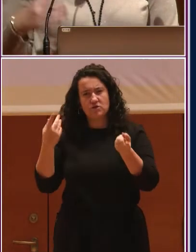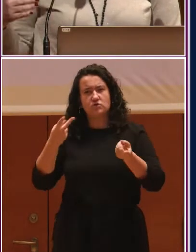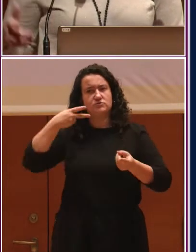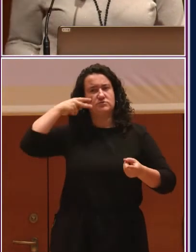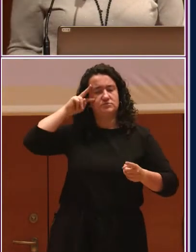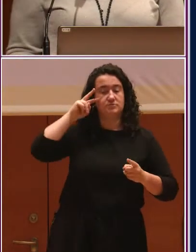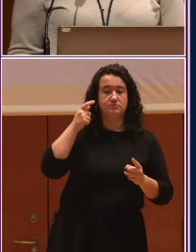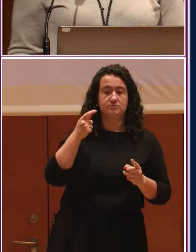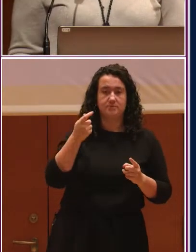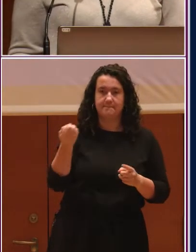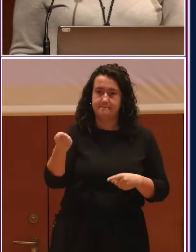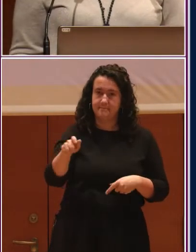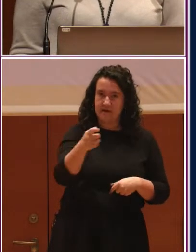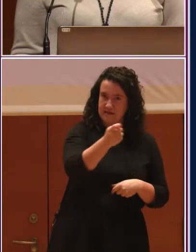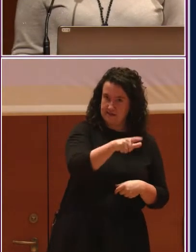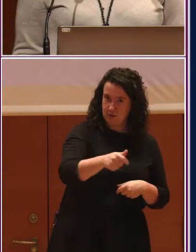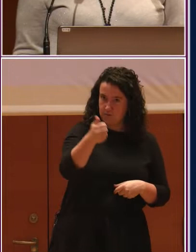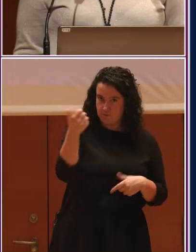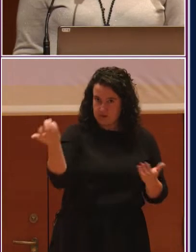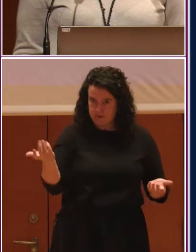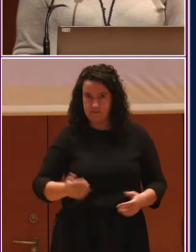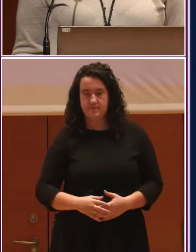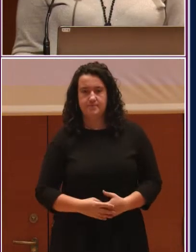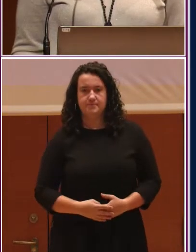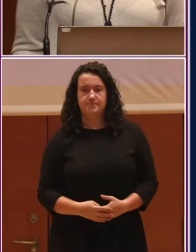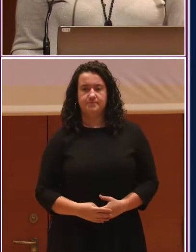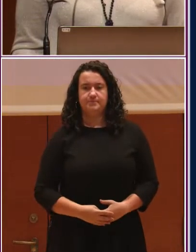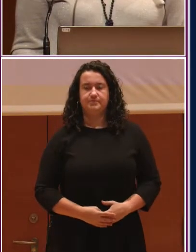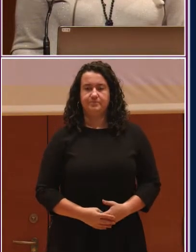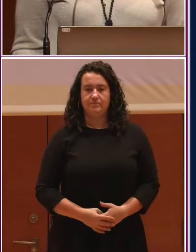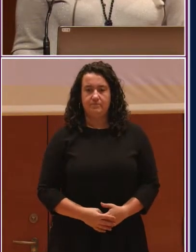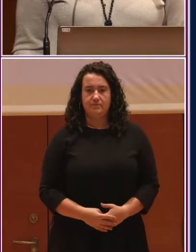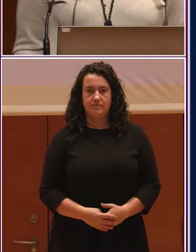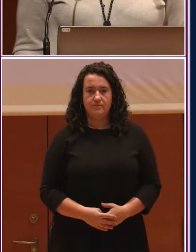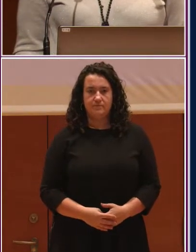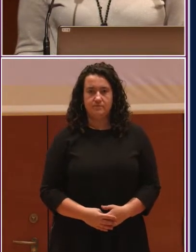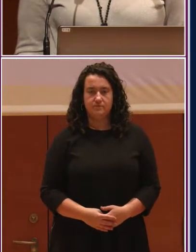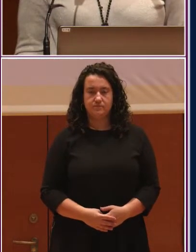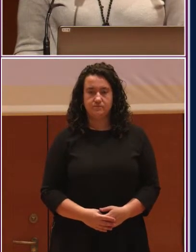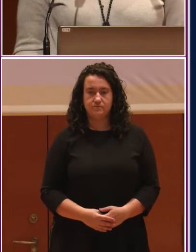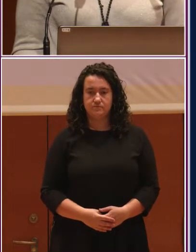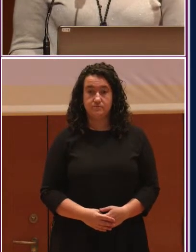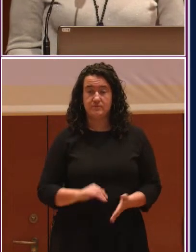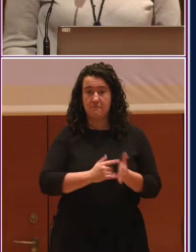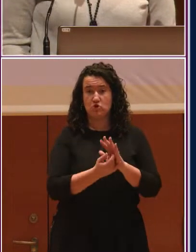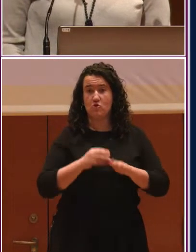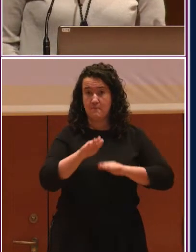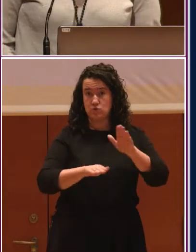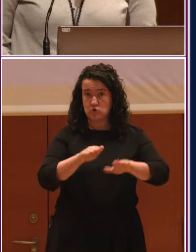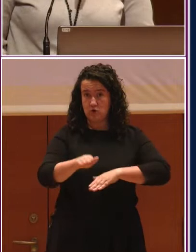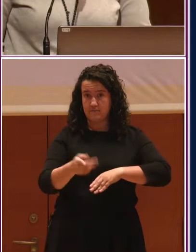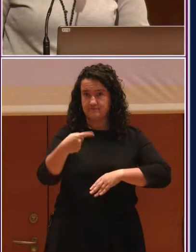porque comparten vivencias comparten una educación vivencias digo